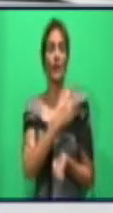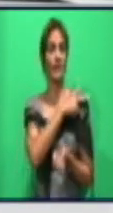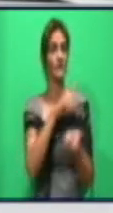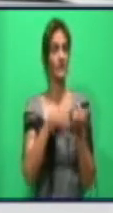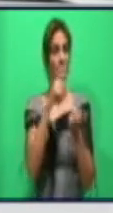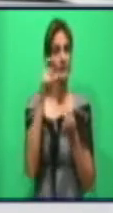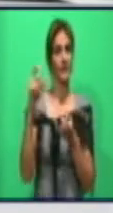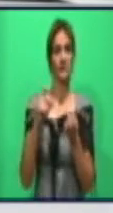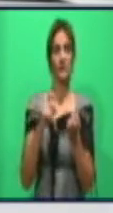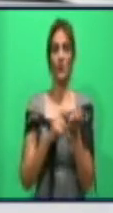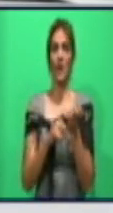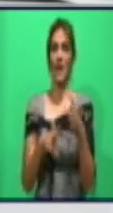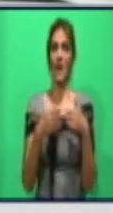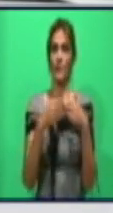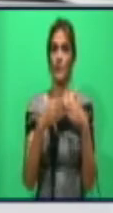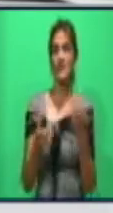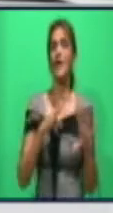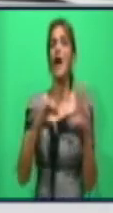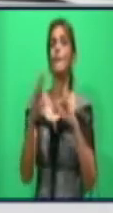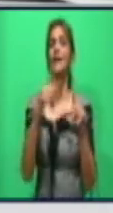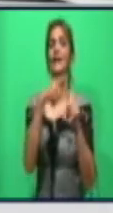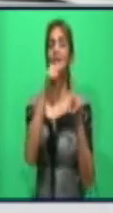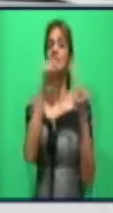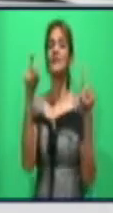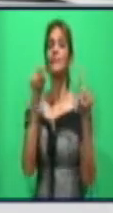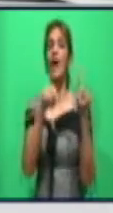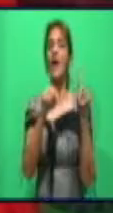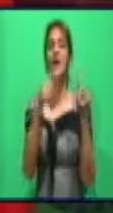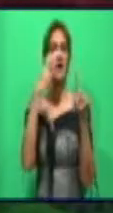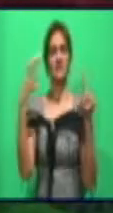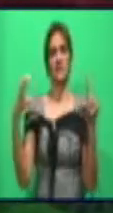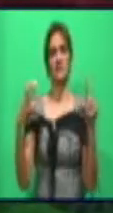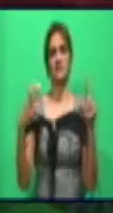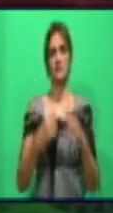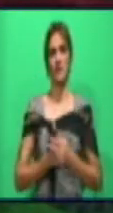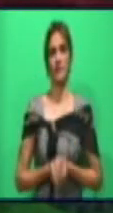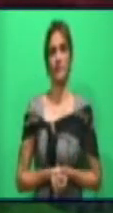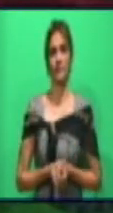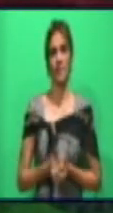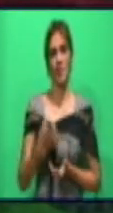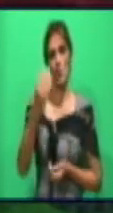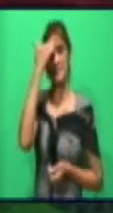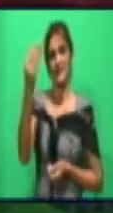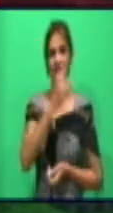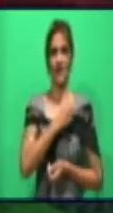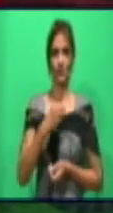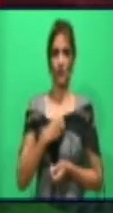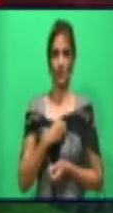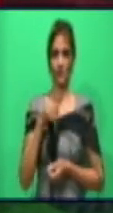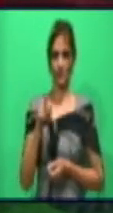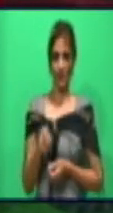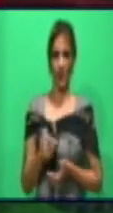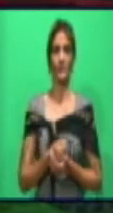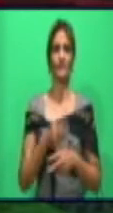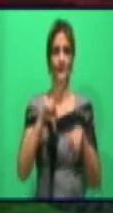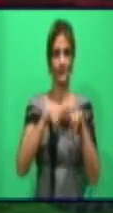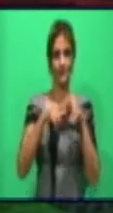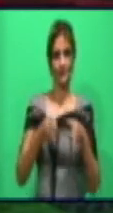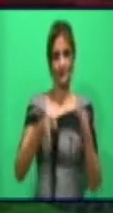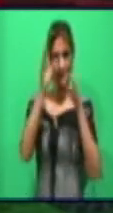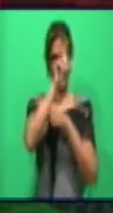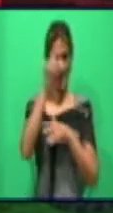de defensa de abordar este tema desde la ciencia muchísimas gracias al doctor del risco le propongo una pausa en el